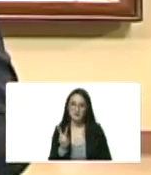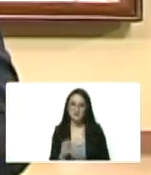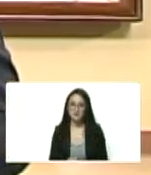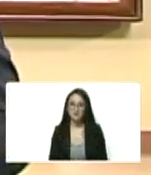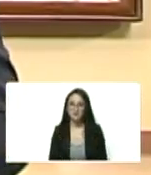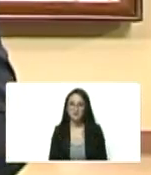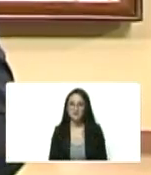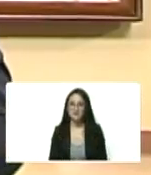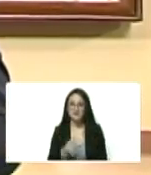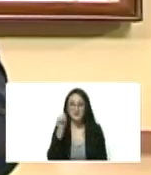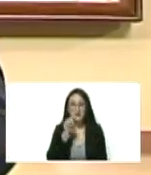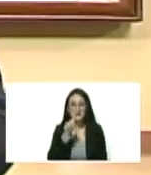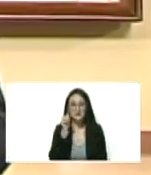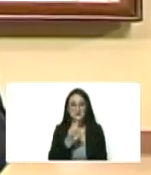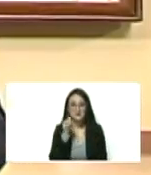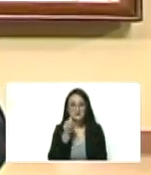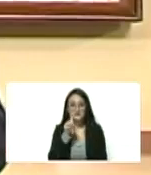El sábado